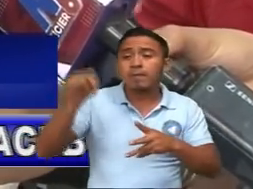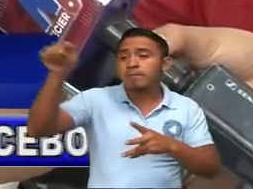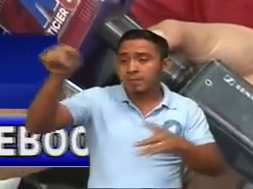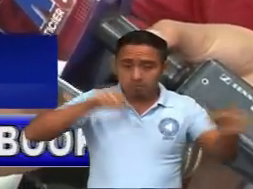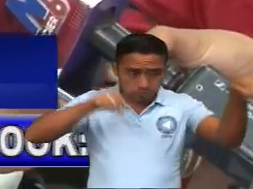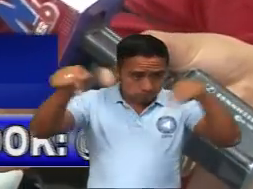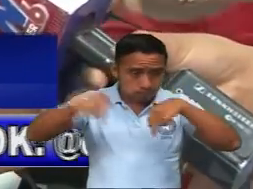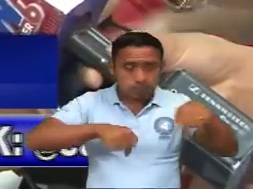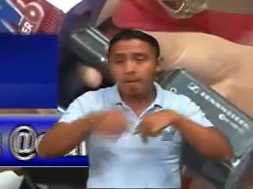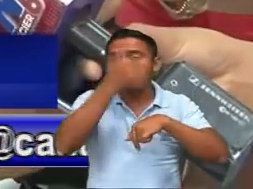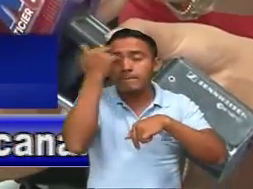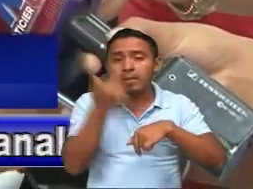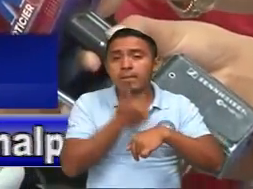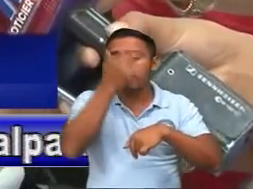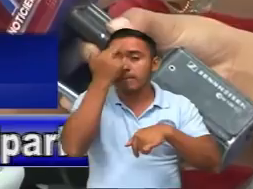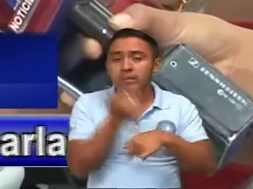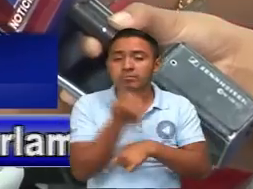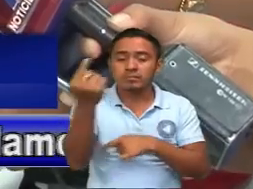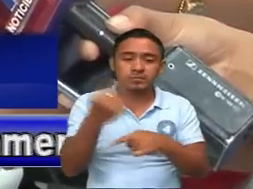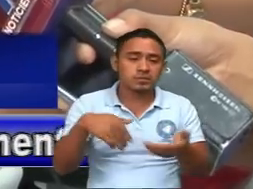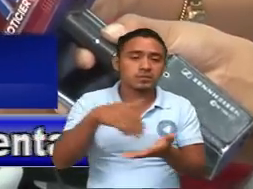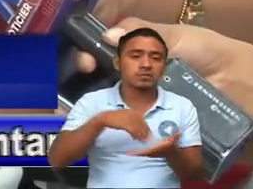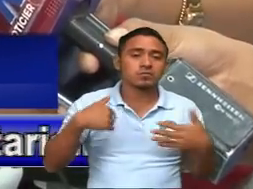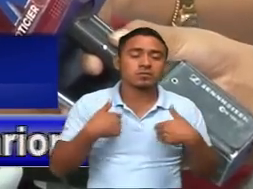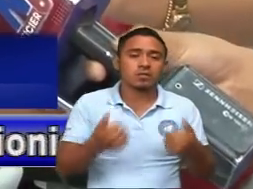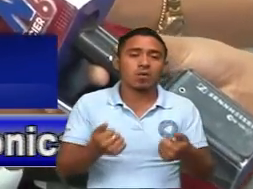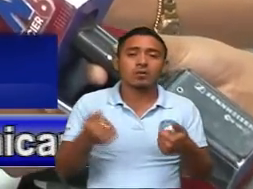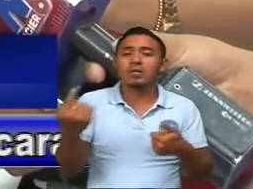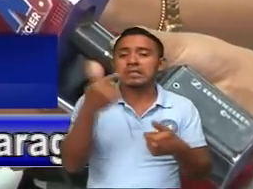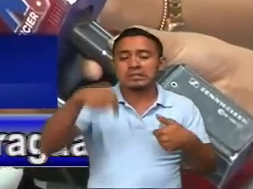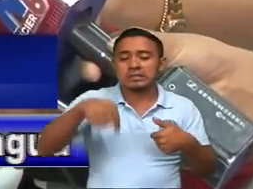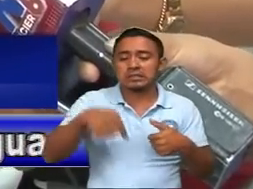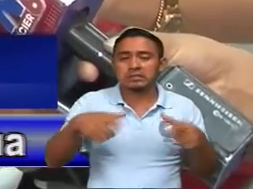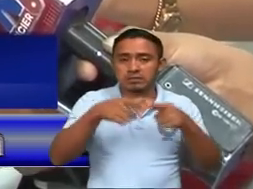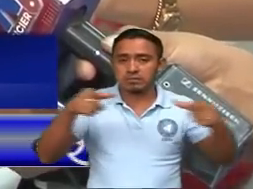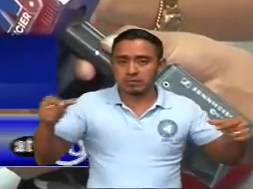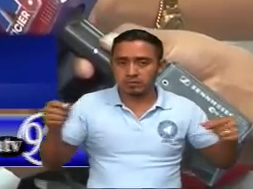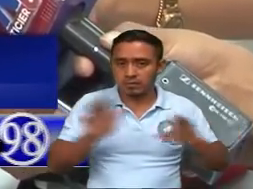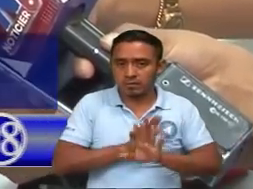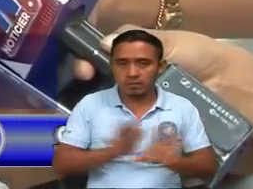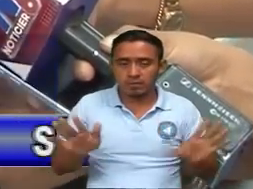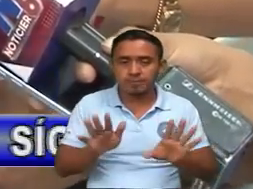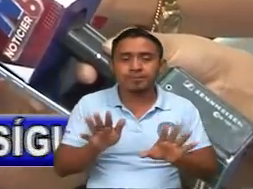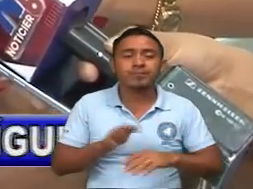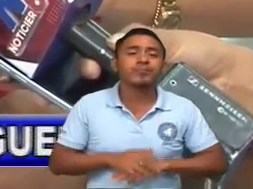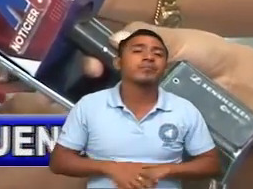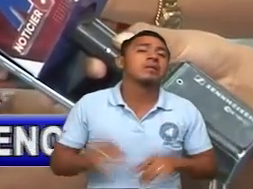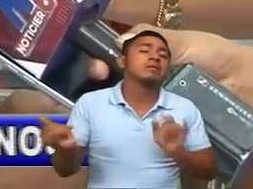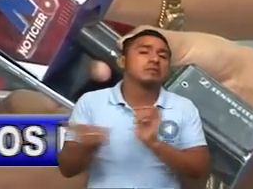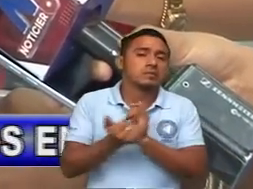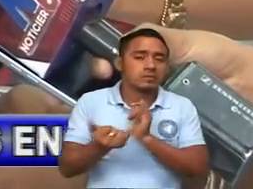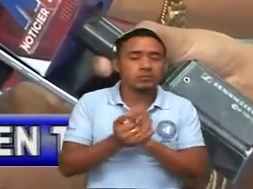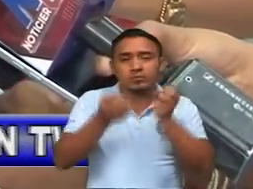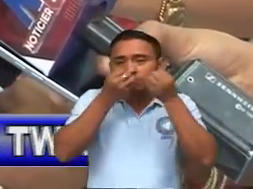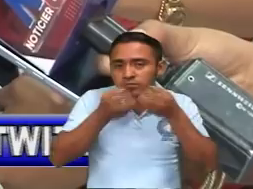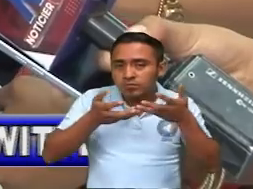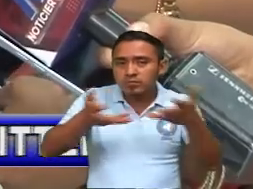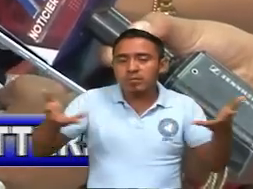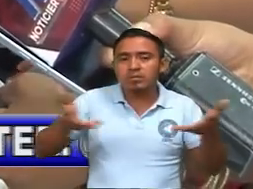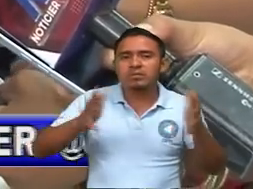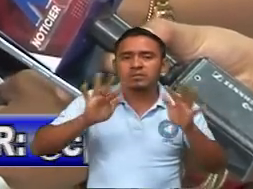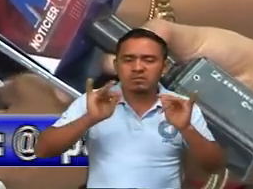de consulta en todas las unidades de salud del SILAI Managua. Asimismo, queremos destacar que